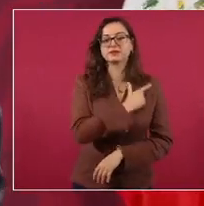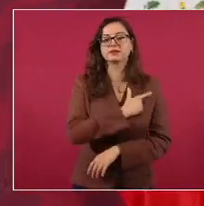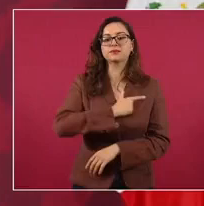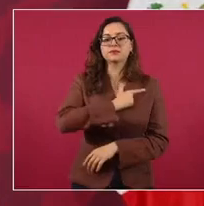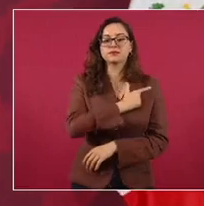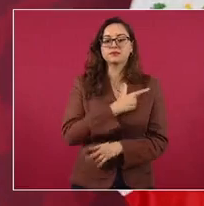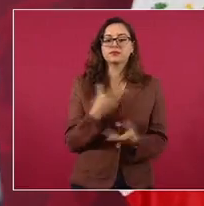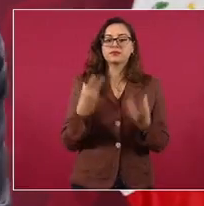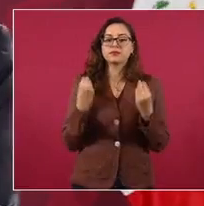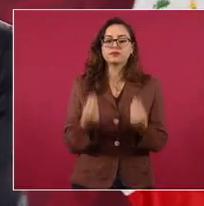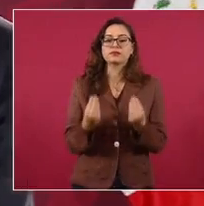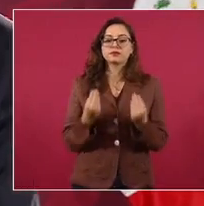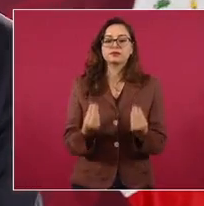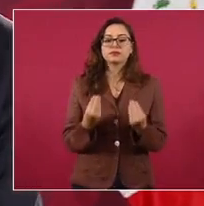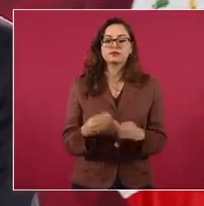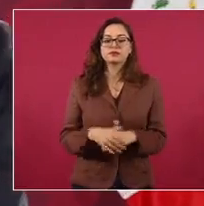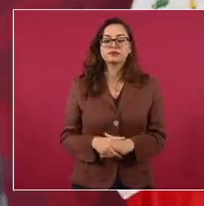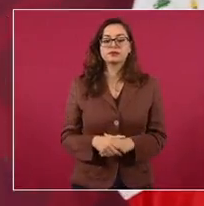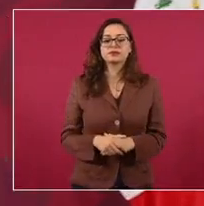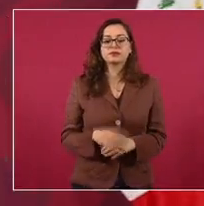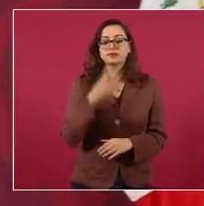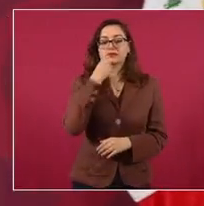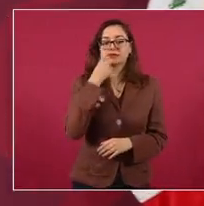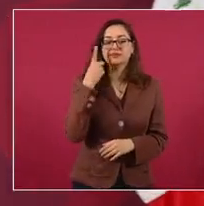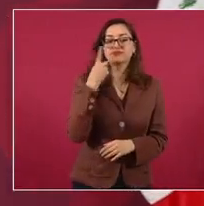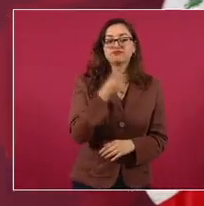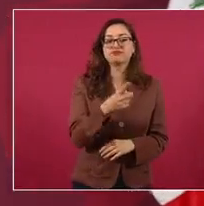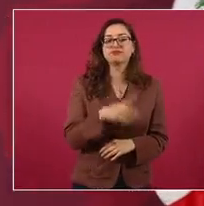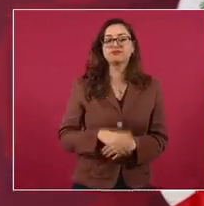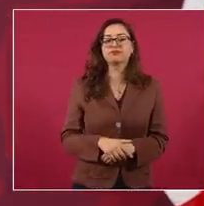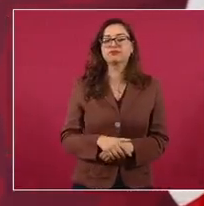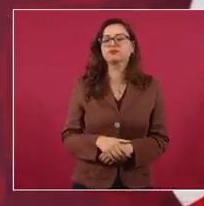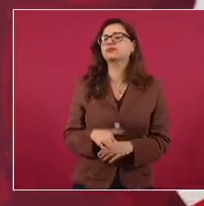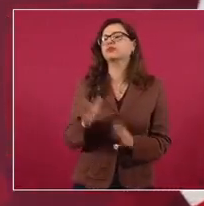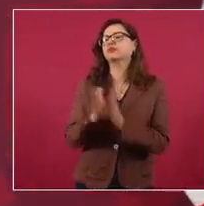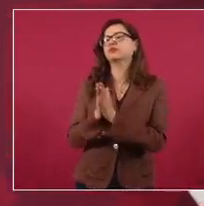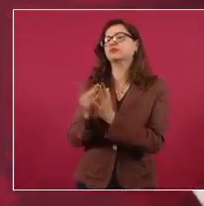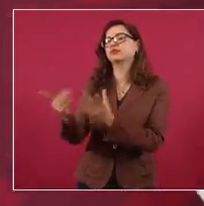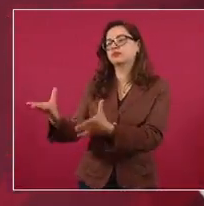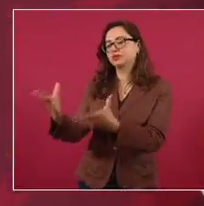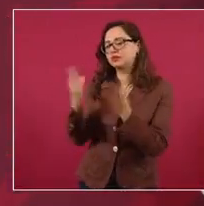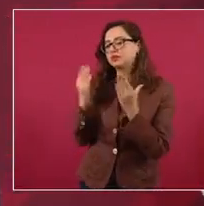que le decía al general Mújica: moralíceme, señor general,